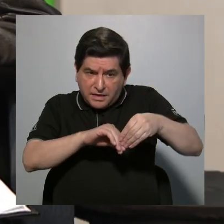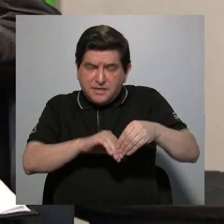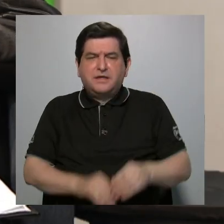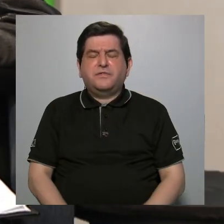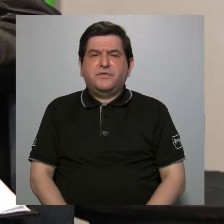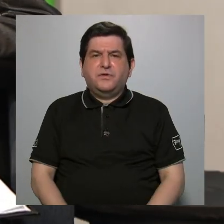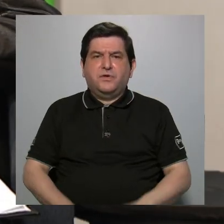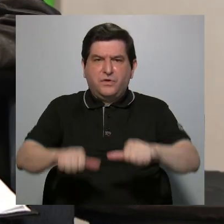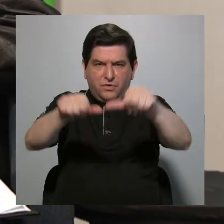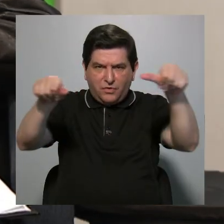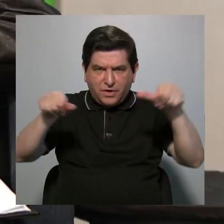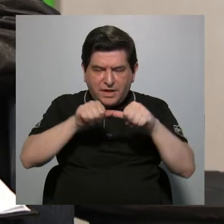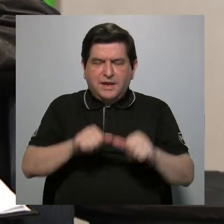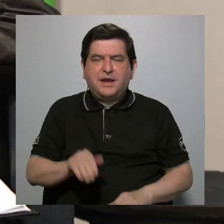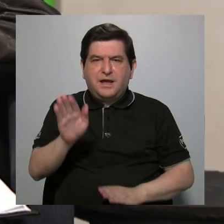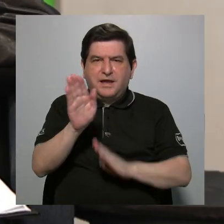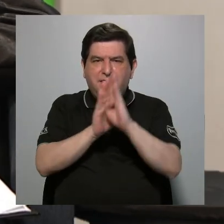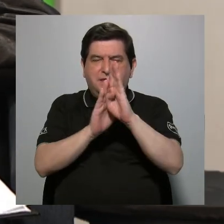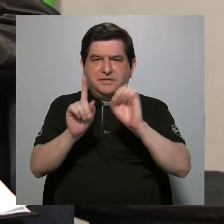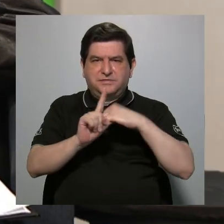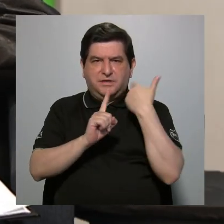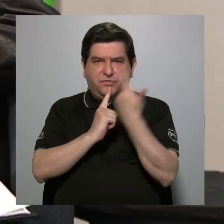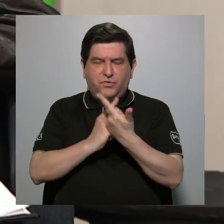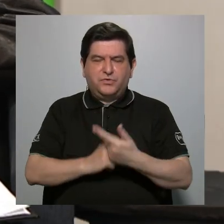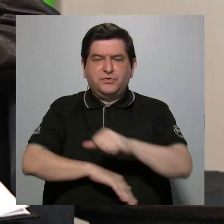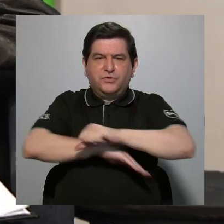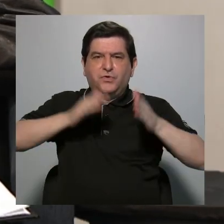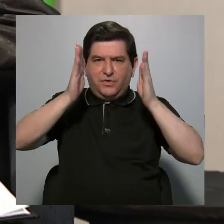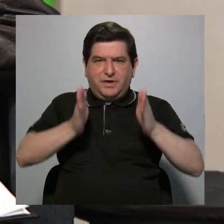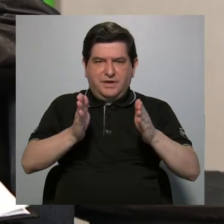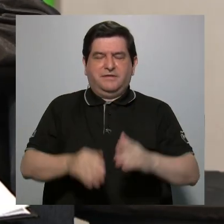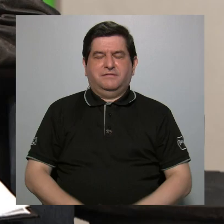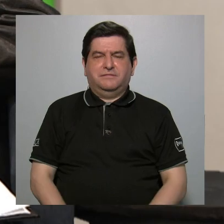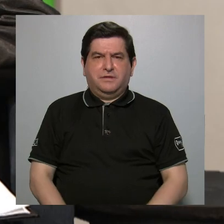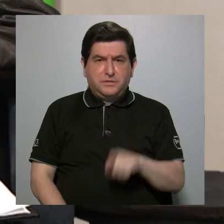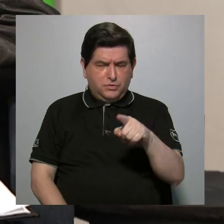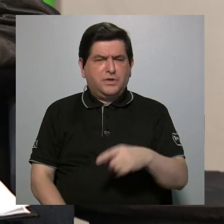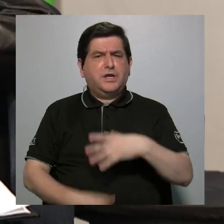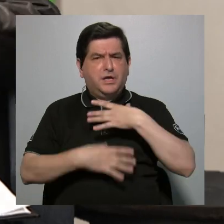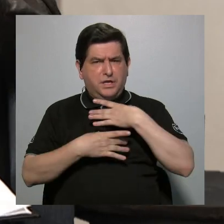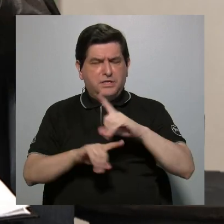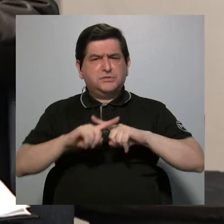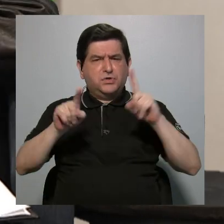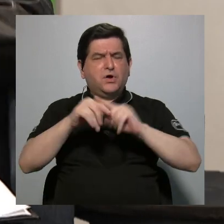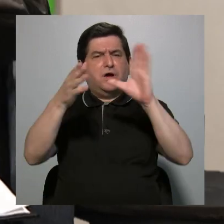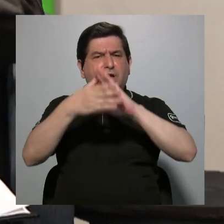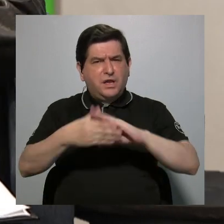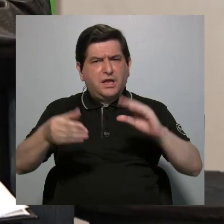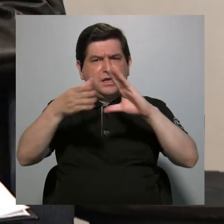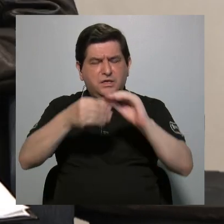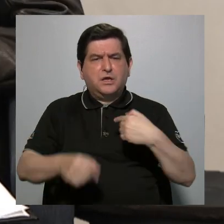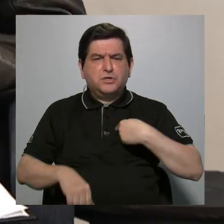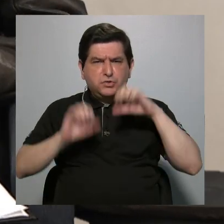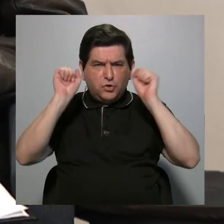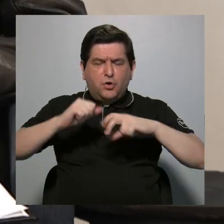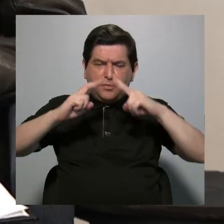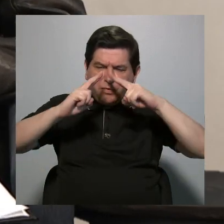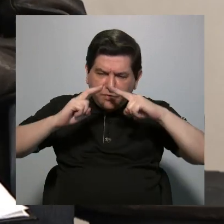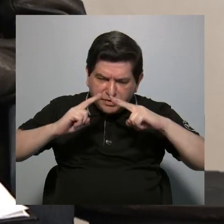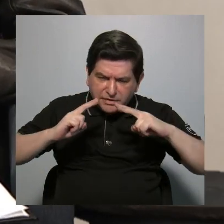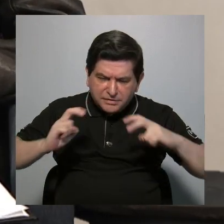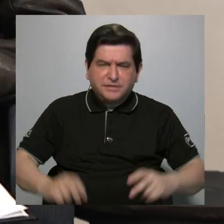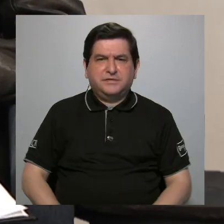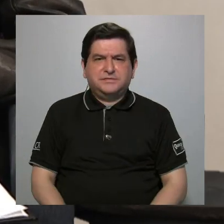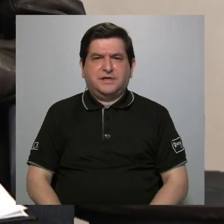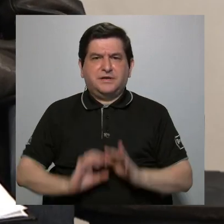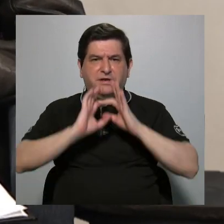también desde el campo del desarrollo social del arquitecto. Eso me llamó la atención en varios comentarios que pude